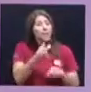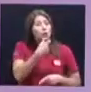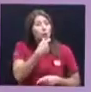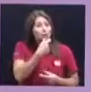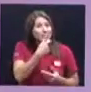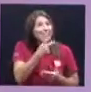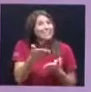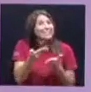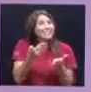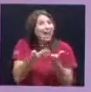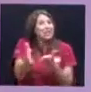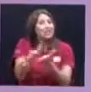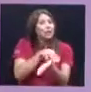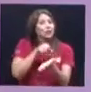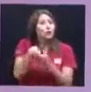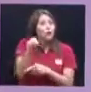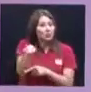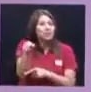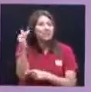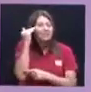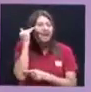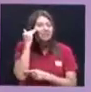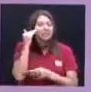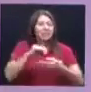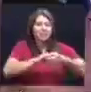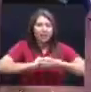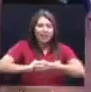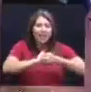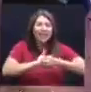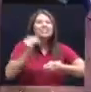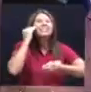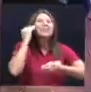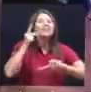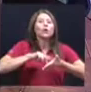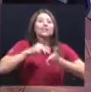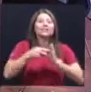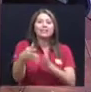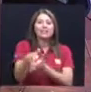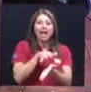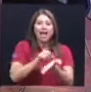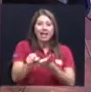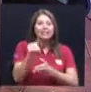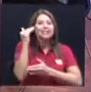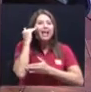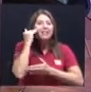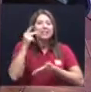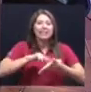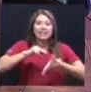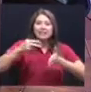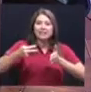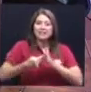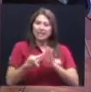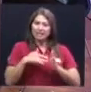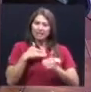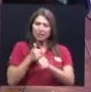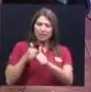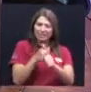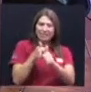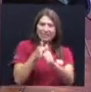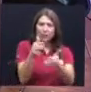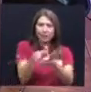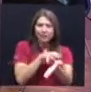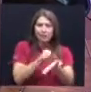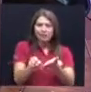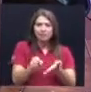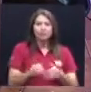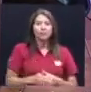los exterminaron saben de solidaridad saben lo que es el Exterminio saben lo que es ser perseguido y ser masacrado